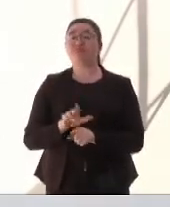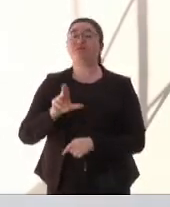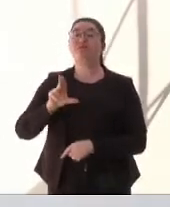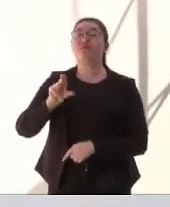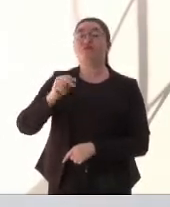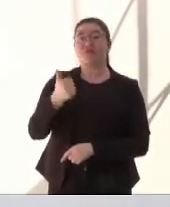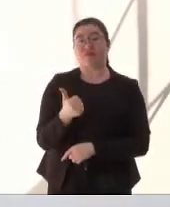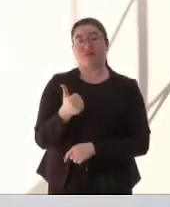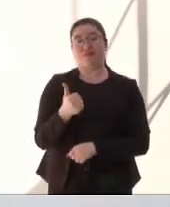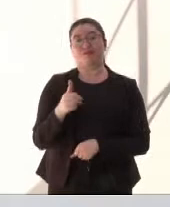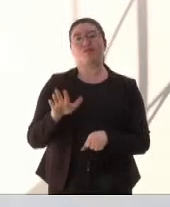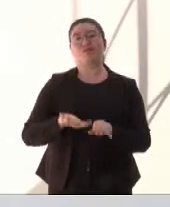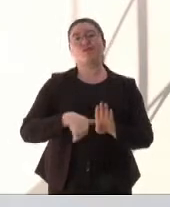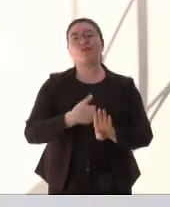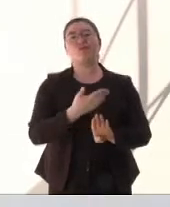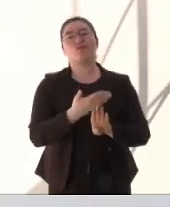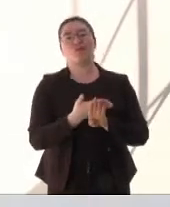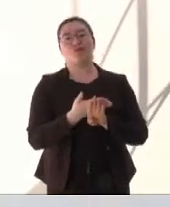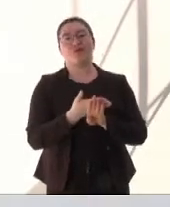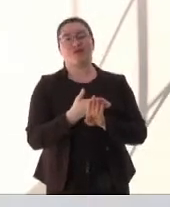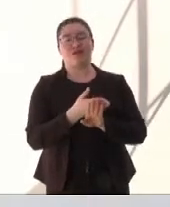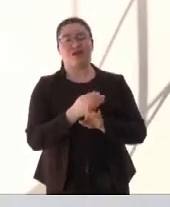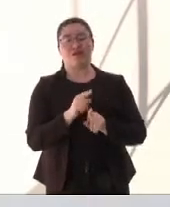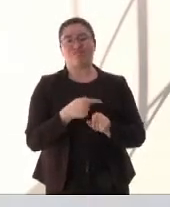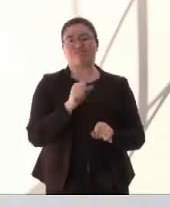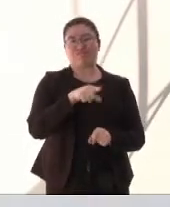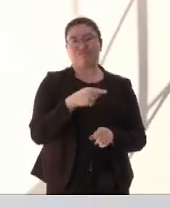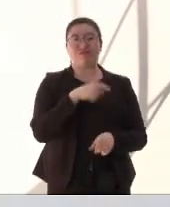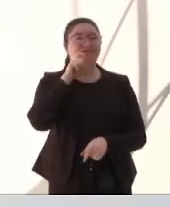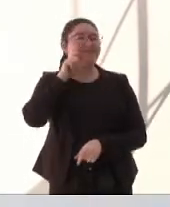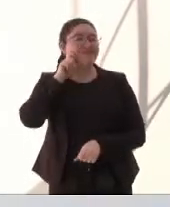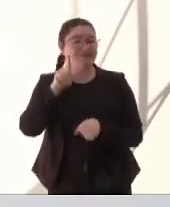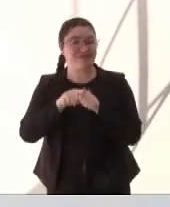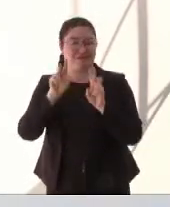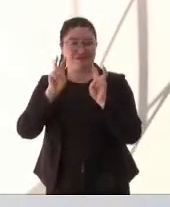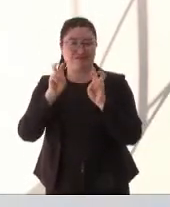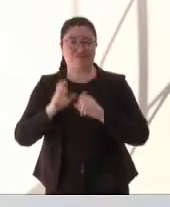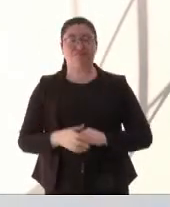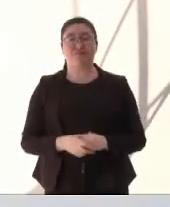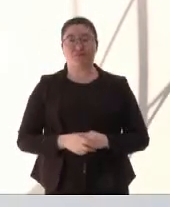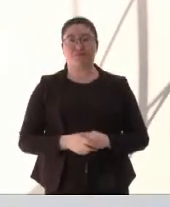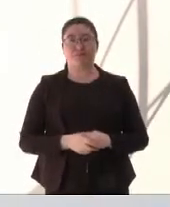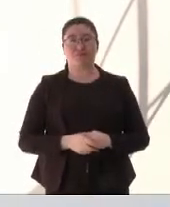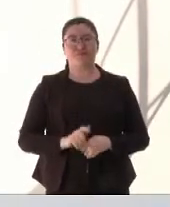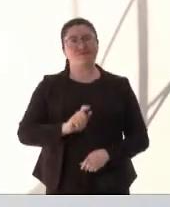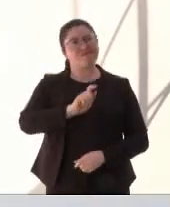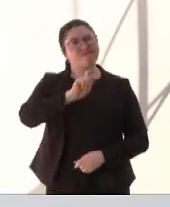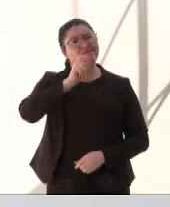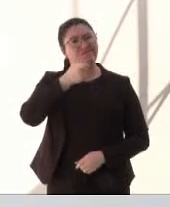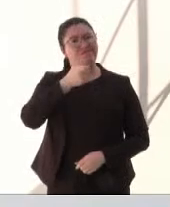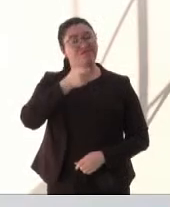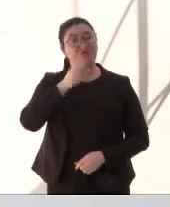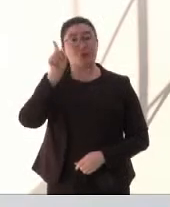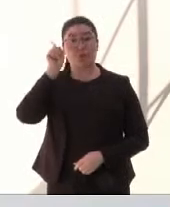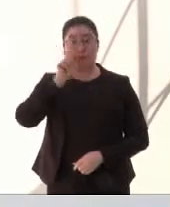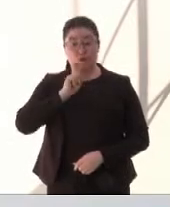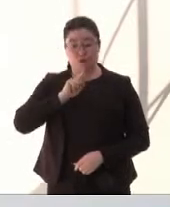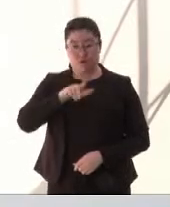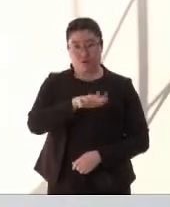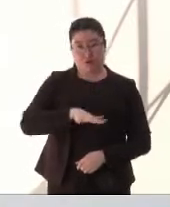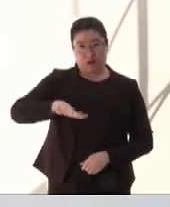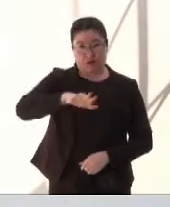96 contra la intimidad sexual. Es decir, las mujeres que estamos en esta